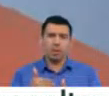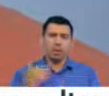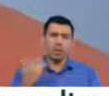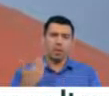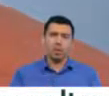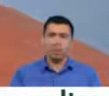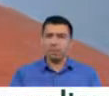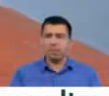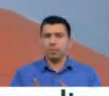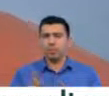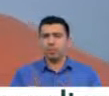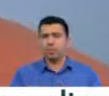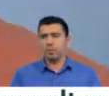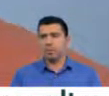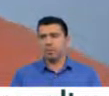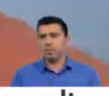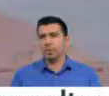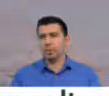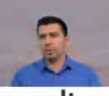gente que